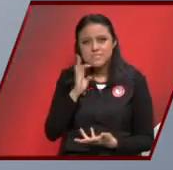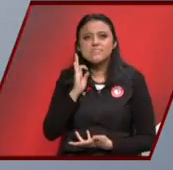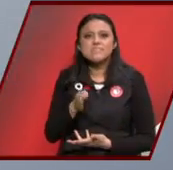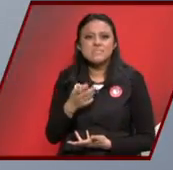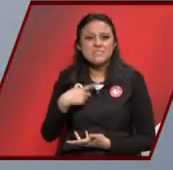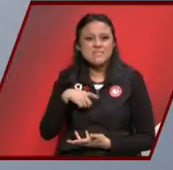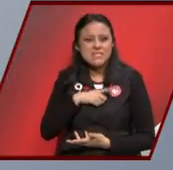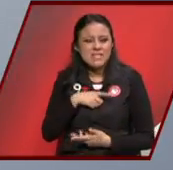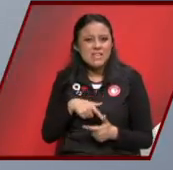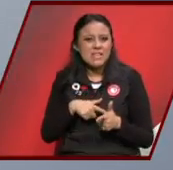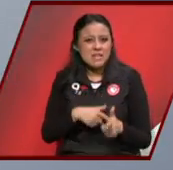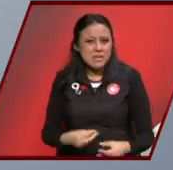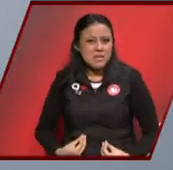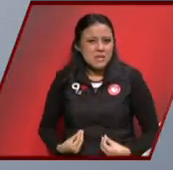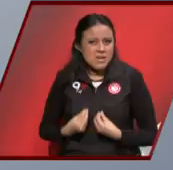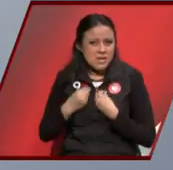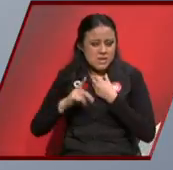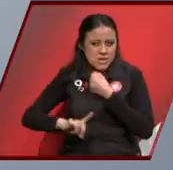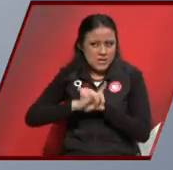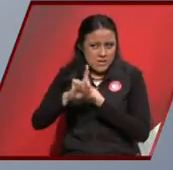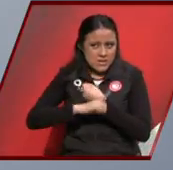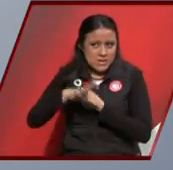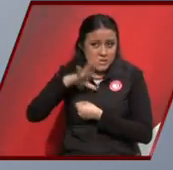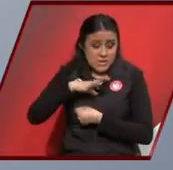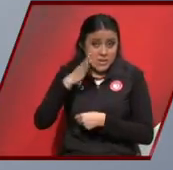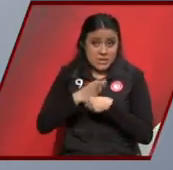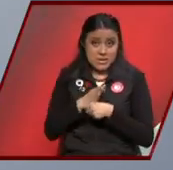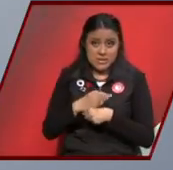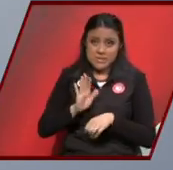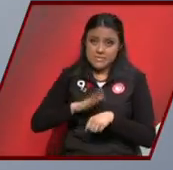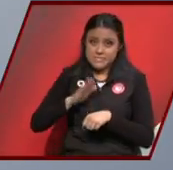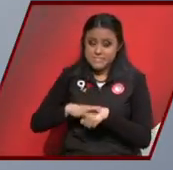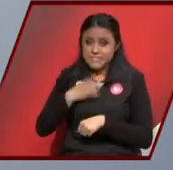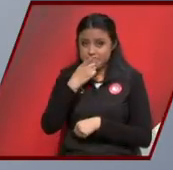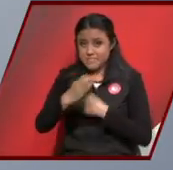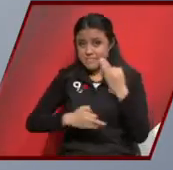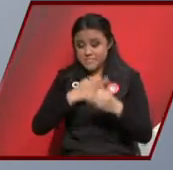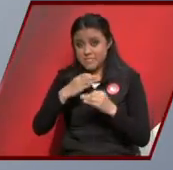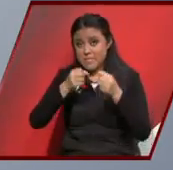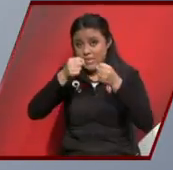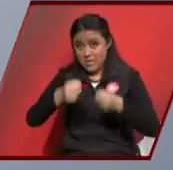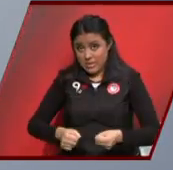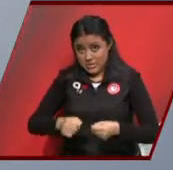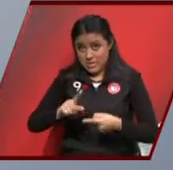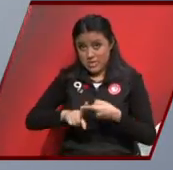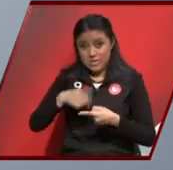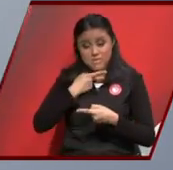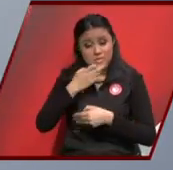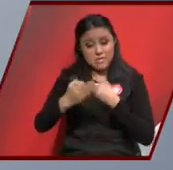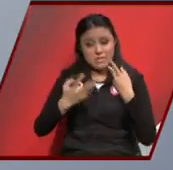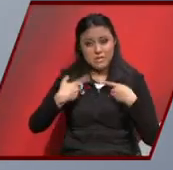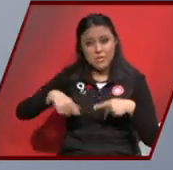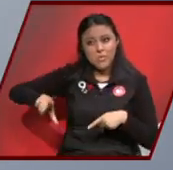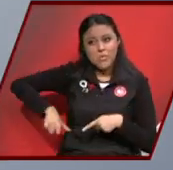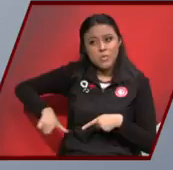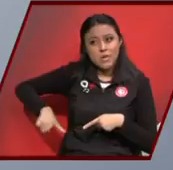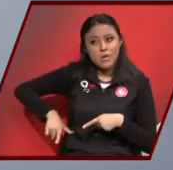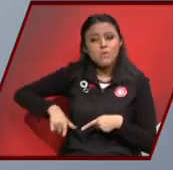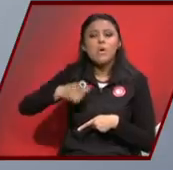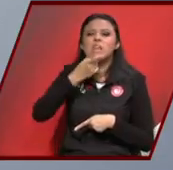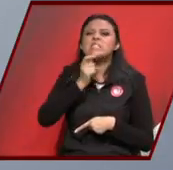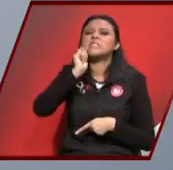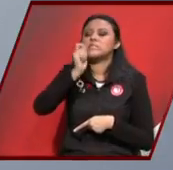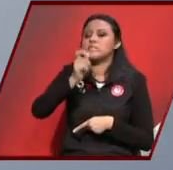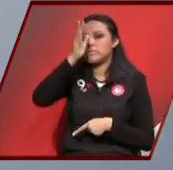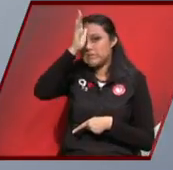es resignarnos a vivir con el problema. El problema más importante hoy es el reclamo de la seguridad. Es la primera tarea de cualquier gobierno y ahí está